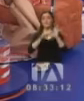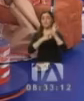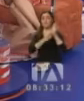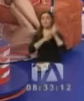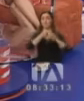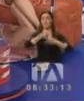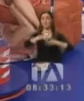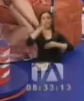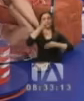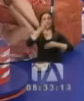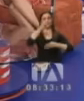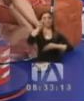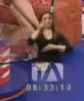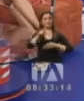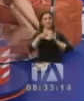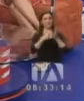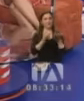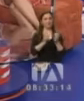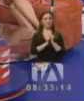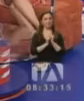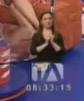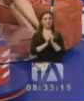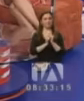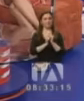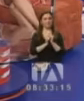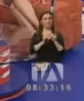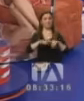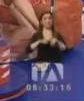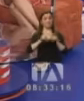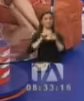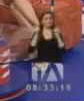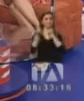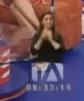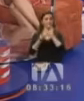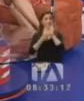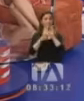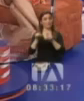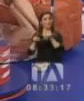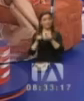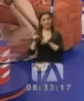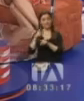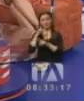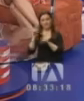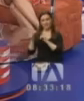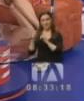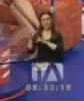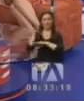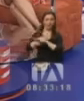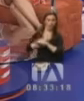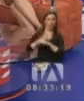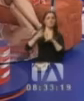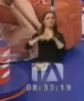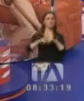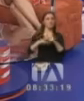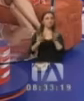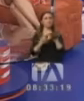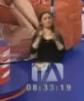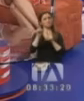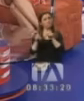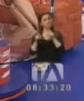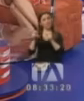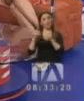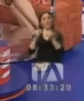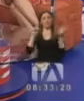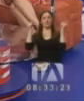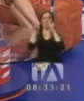muy especificado la necesidad de cada momento, porque van cambiando, como vimos, nos hemos dado cuenta al principio de la tragedia, eran unas